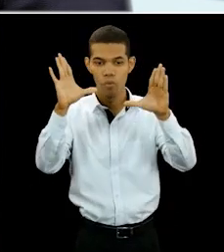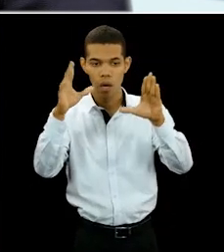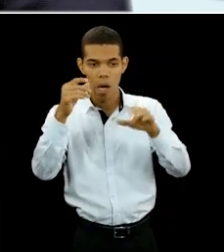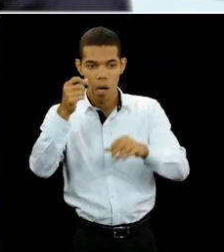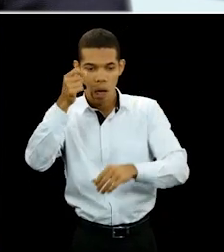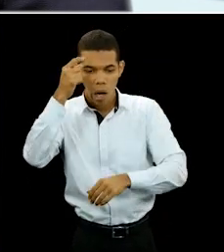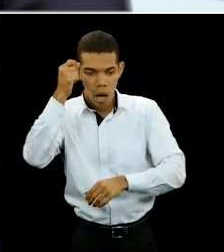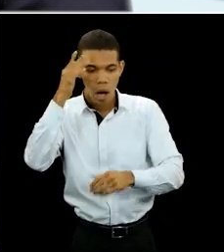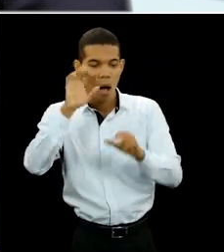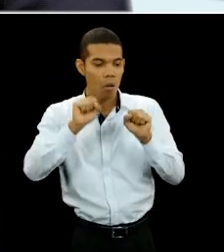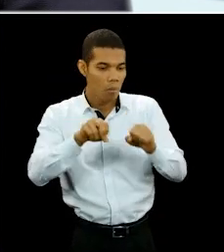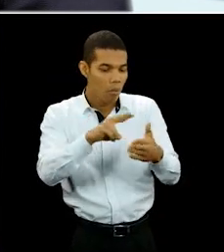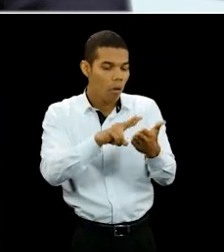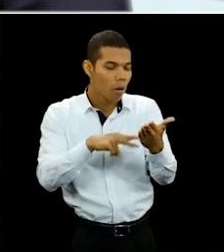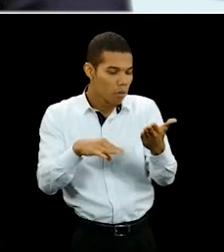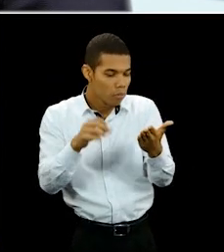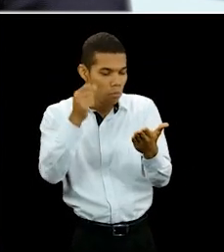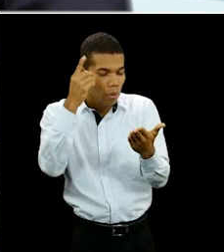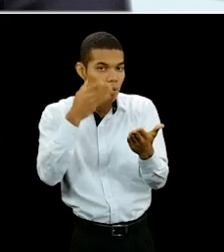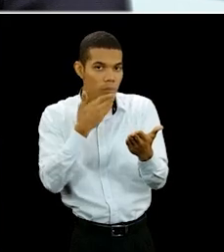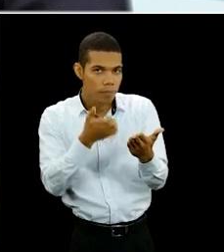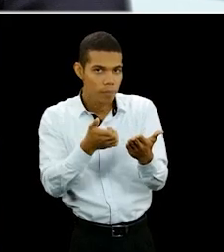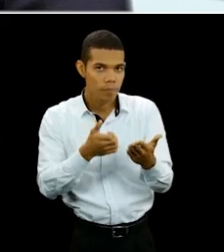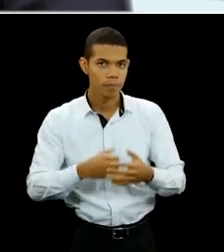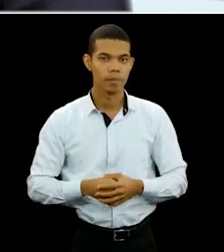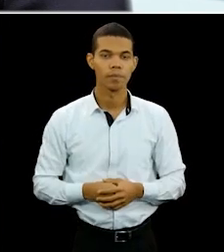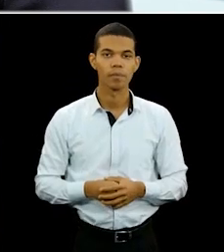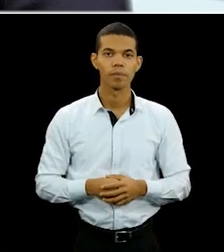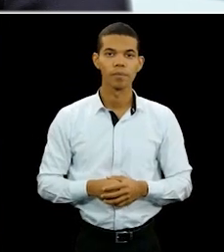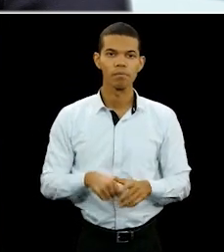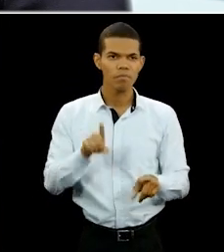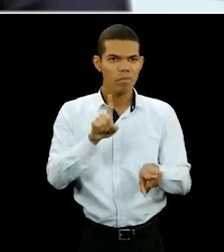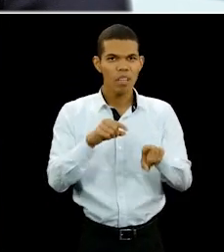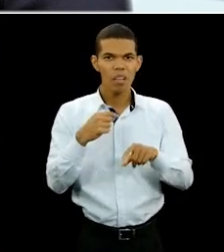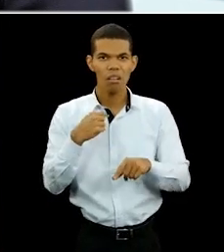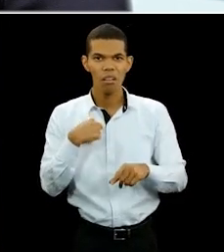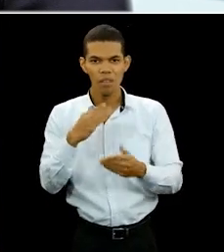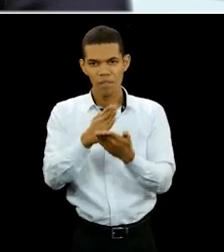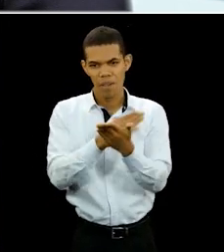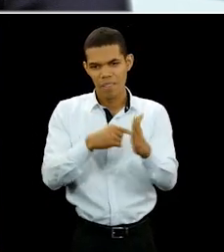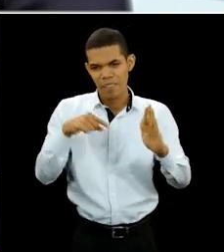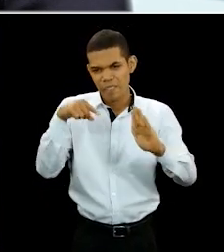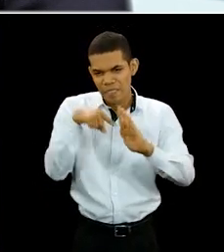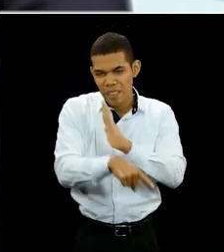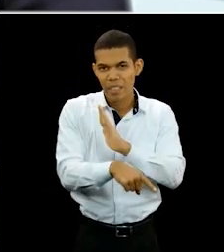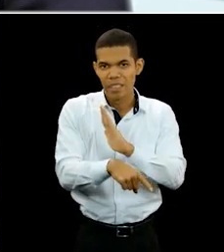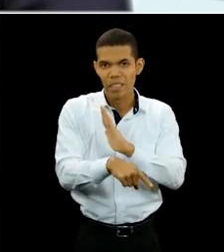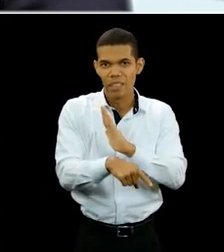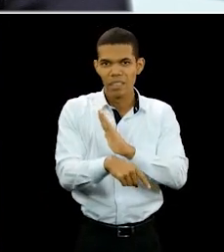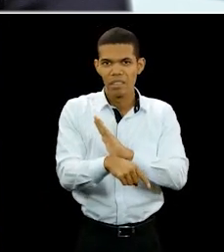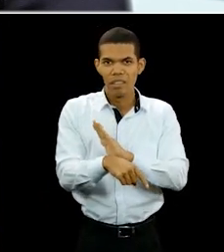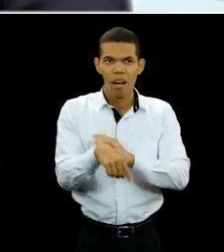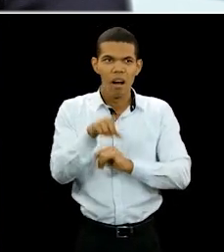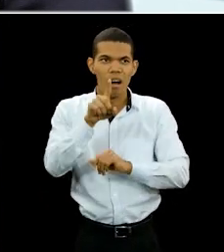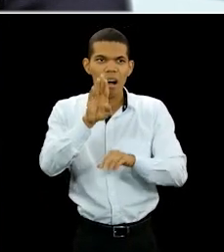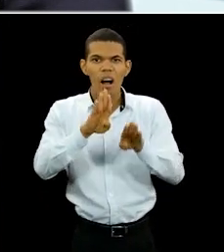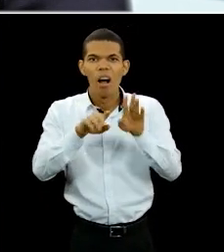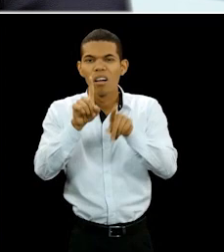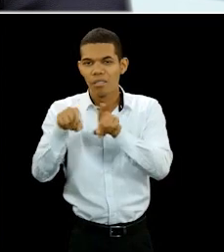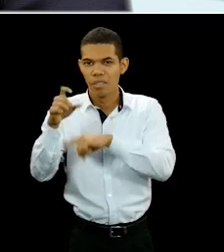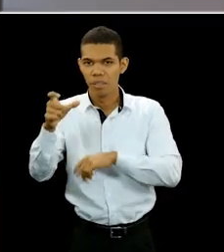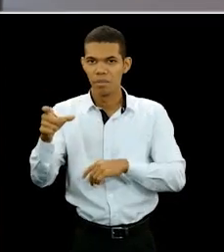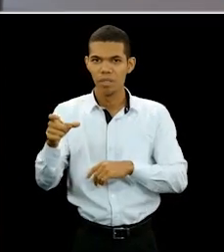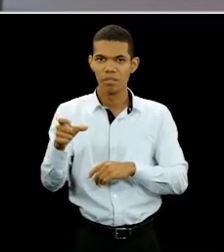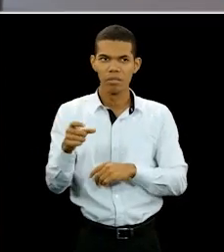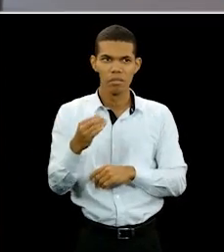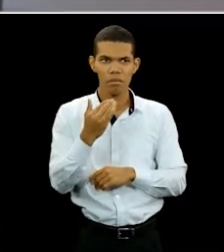tengan lugar en nosotros hace que los planes nuestros fracasen para que los de él tengan lugar Así que ánimo si hay alguien ahorita que dice Bueno y qué pasó qué